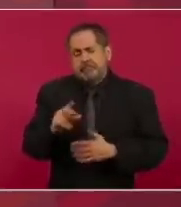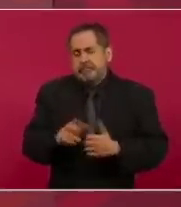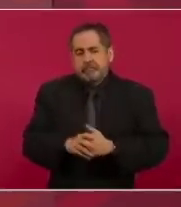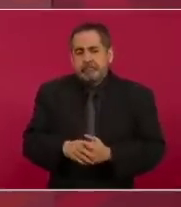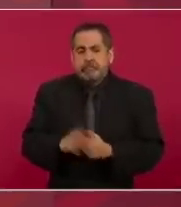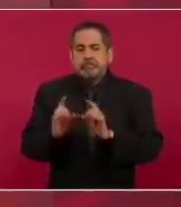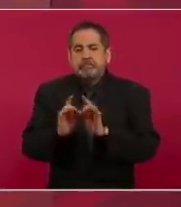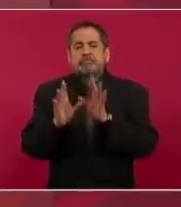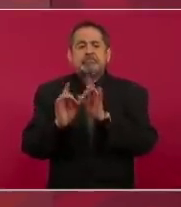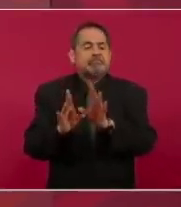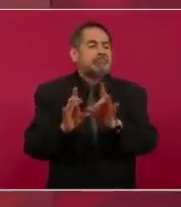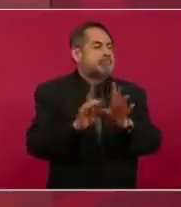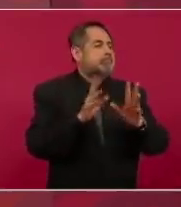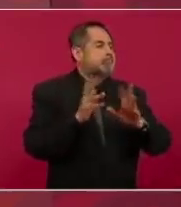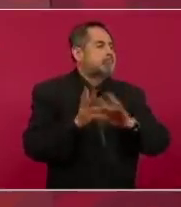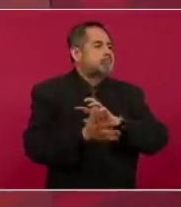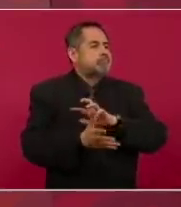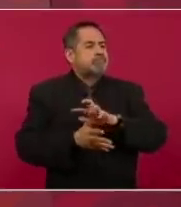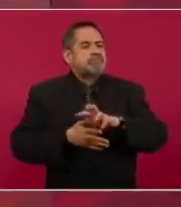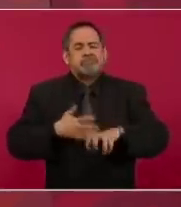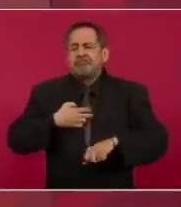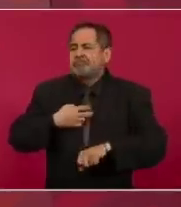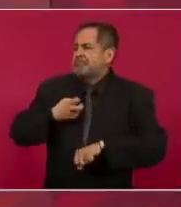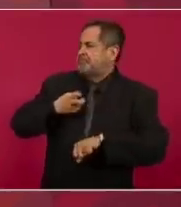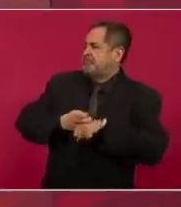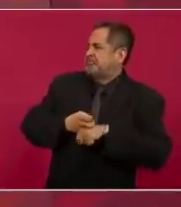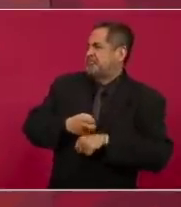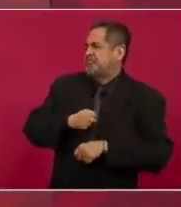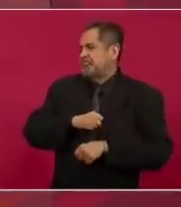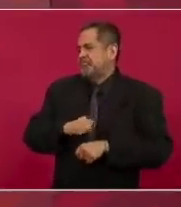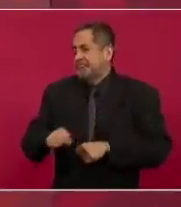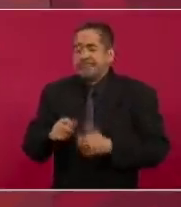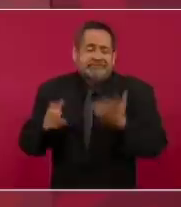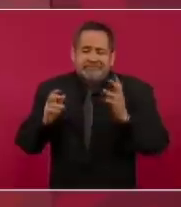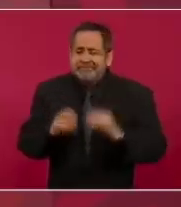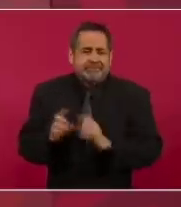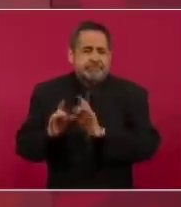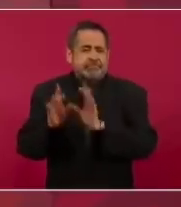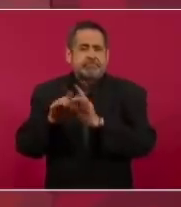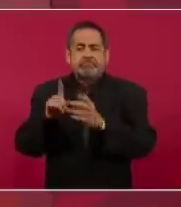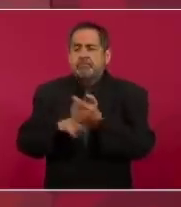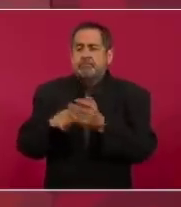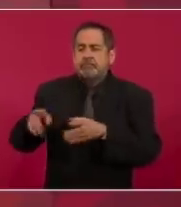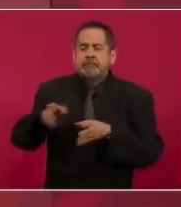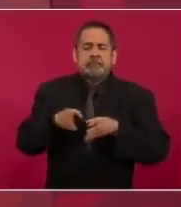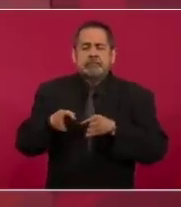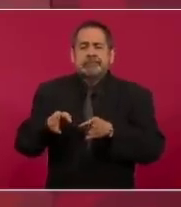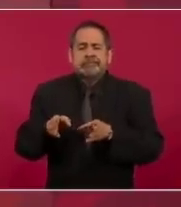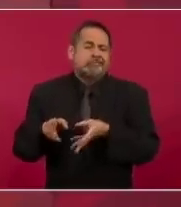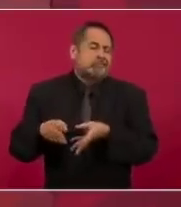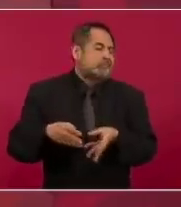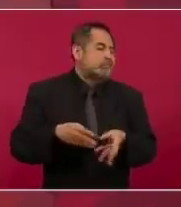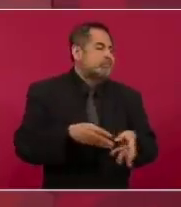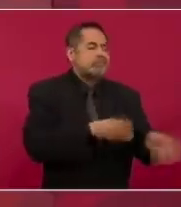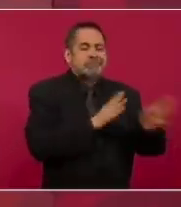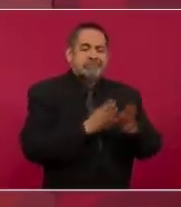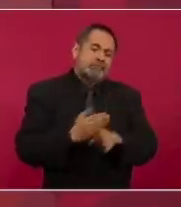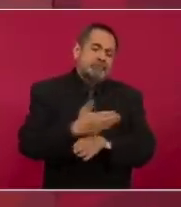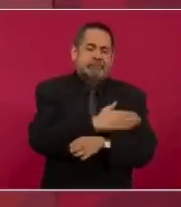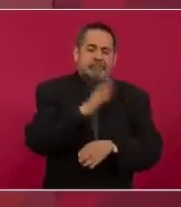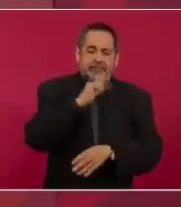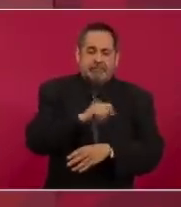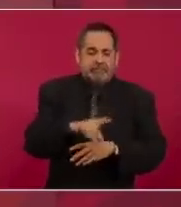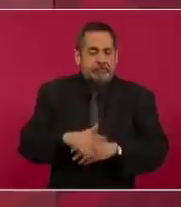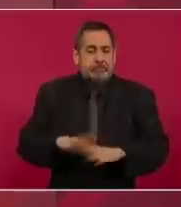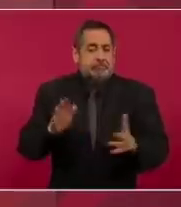Son las circunstancias las que llevan a muchos a tomar el camino de las conductas antisociales. Entonces,